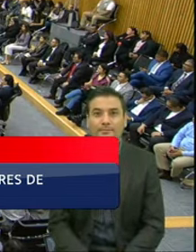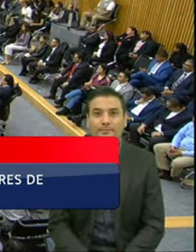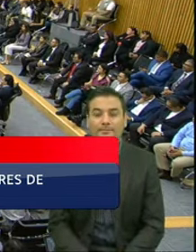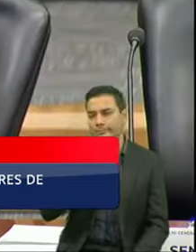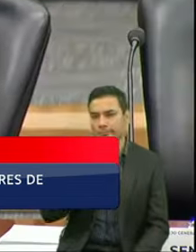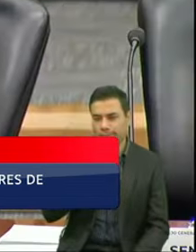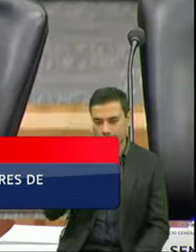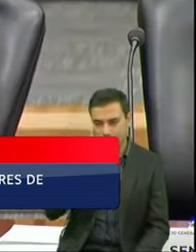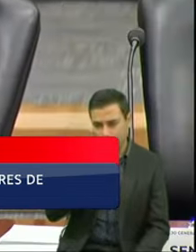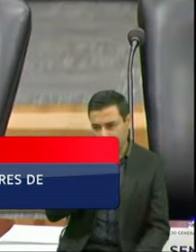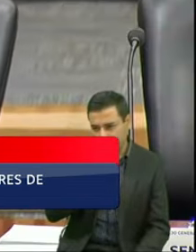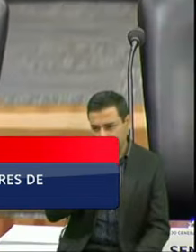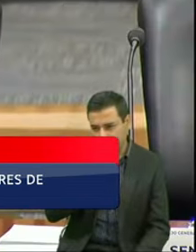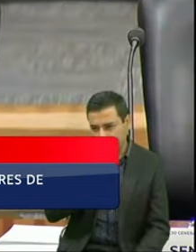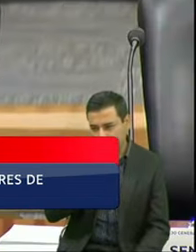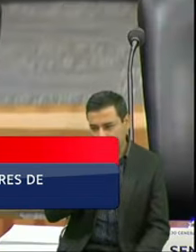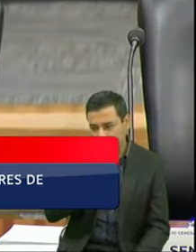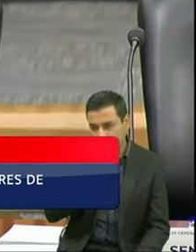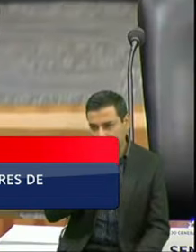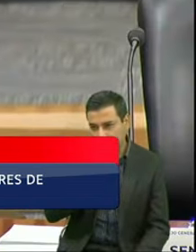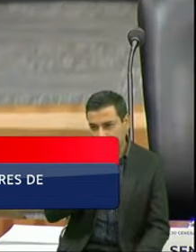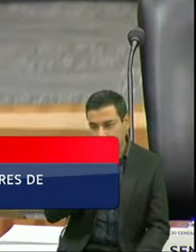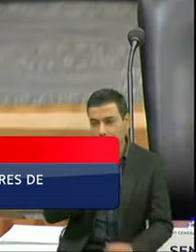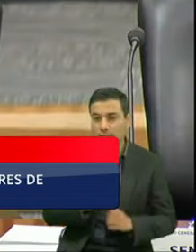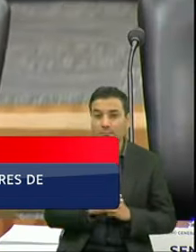Poder Judicial. ¿No descartan la toma del Senado?